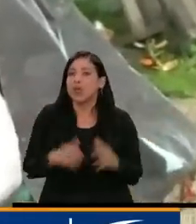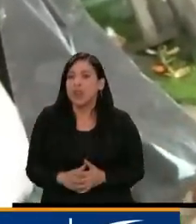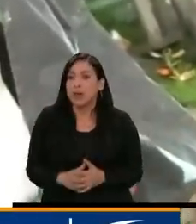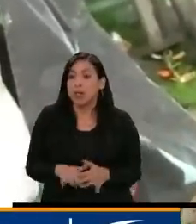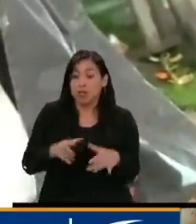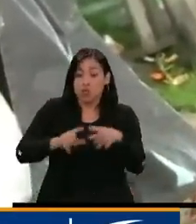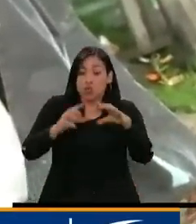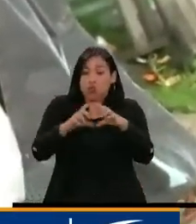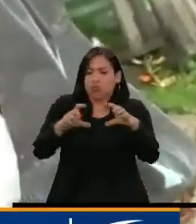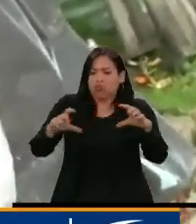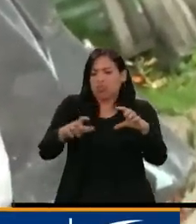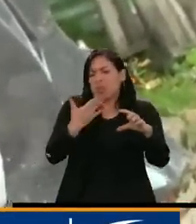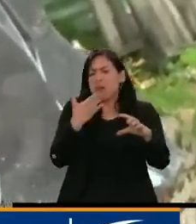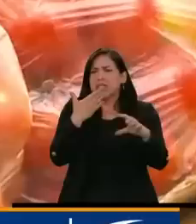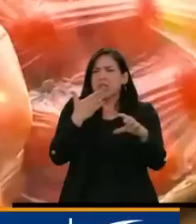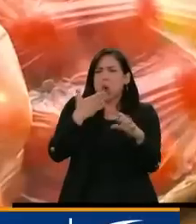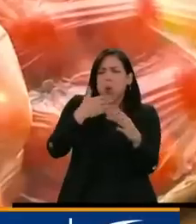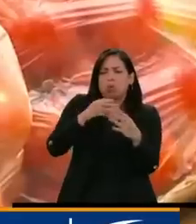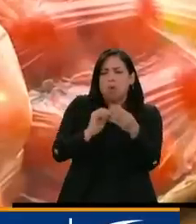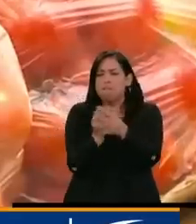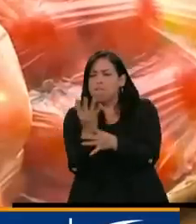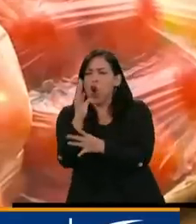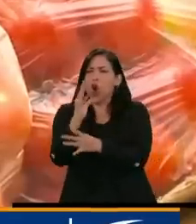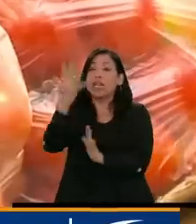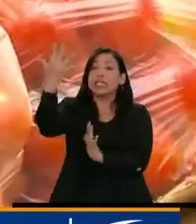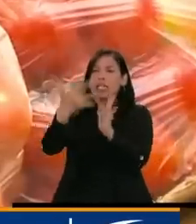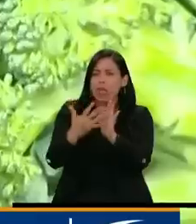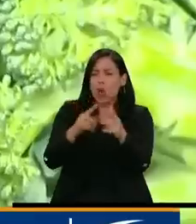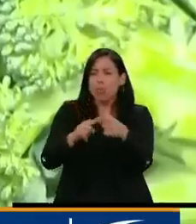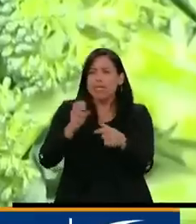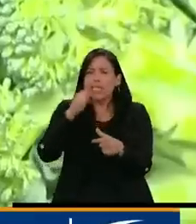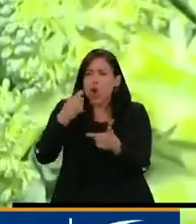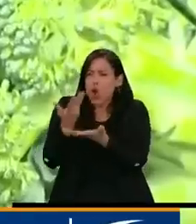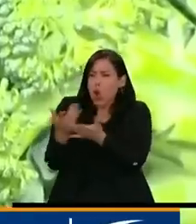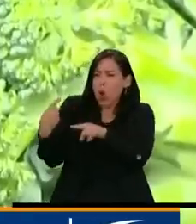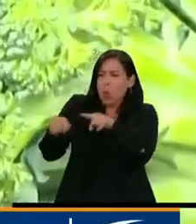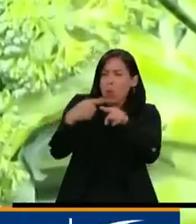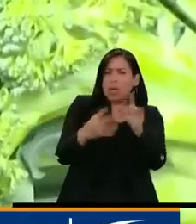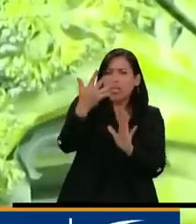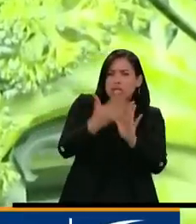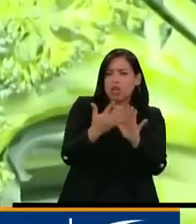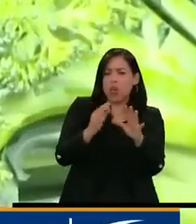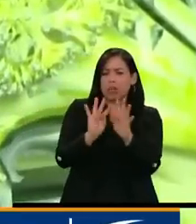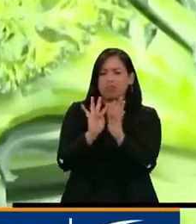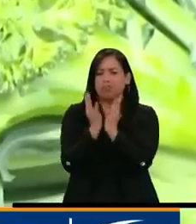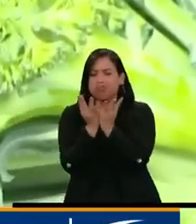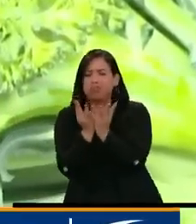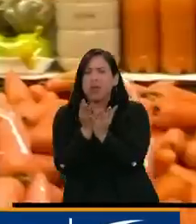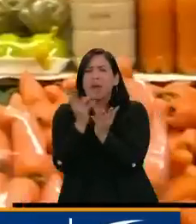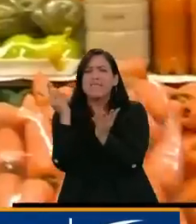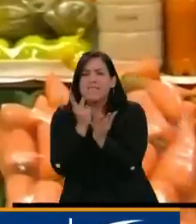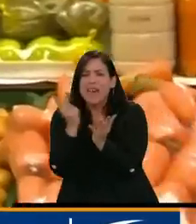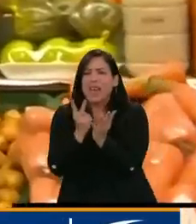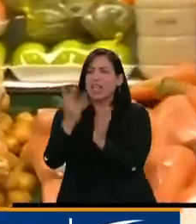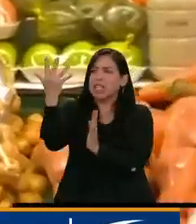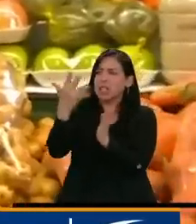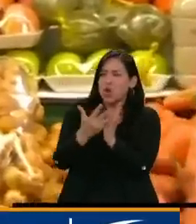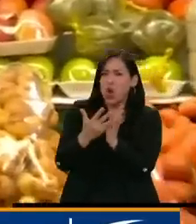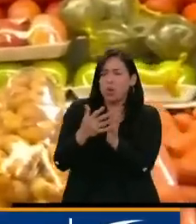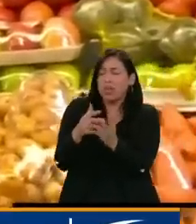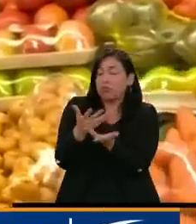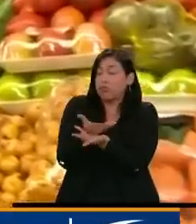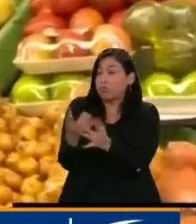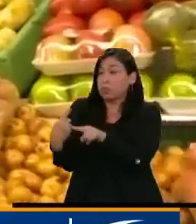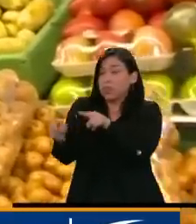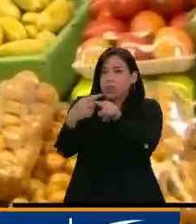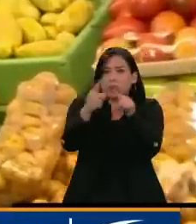un paquetico de espinaca 5.000, una coliflor 5.000, un brócoli, todo,